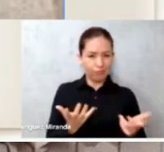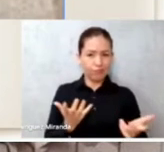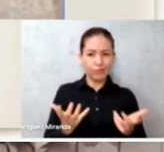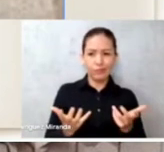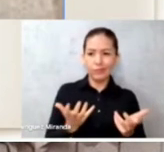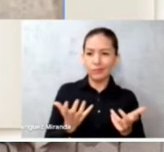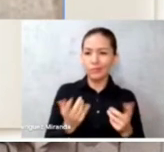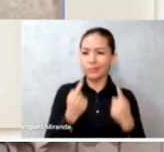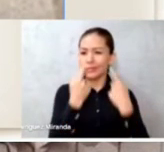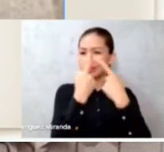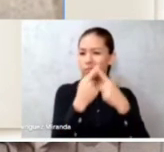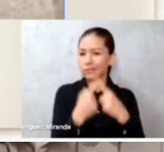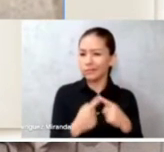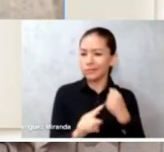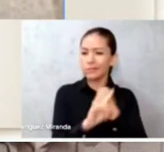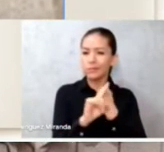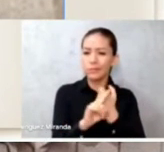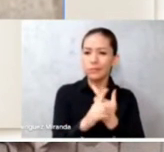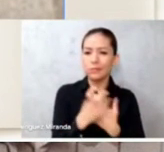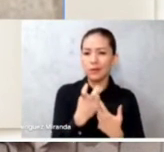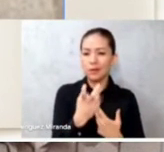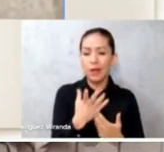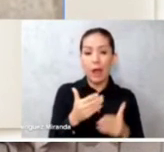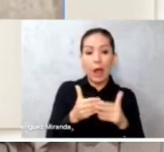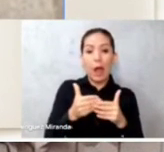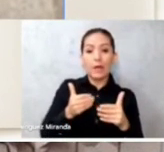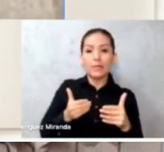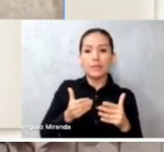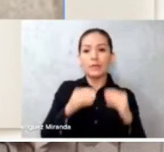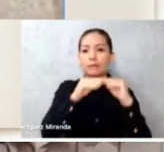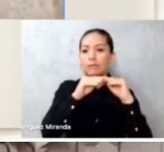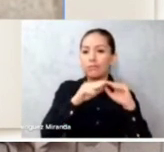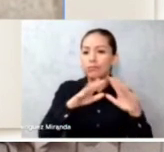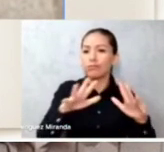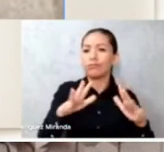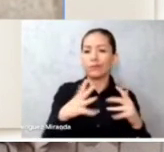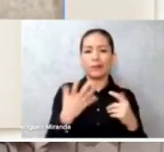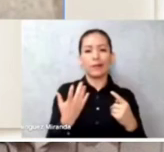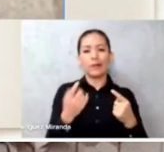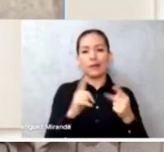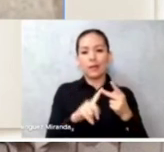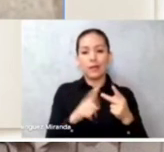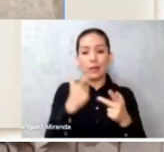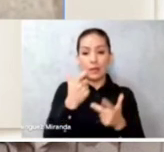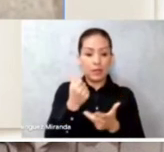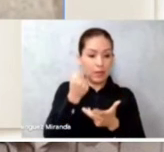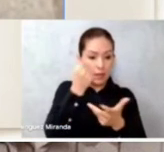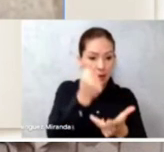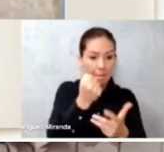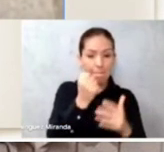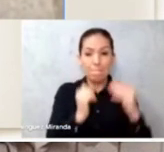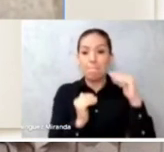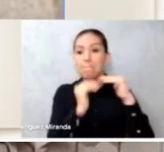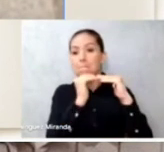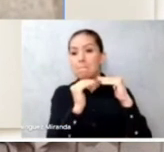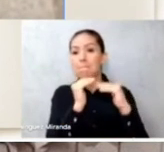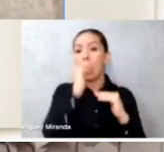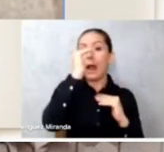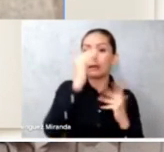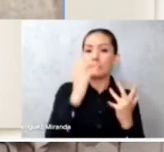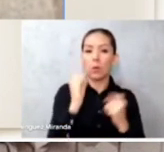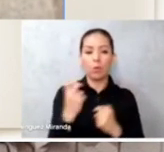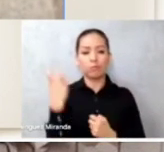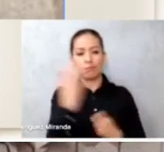tan diversas como actos anticipados de campaña, utilización de recursos, calumnias e